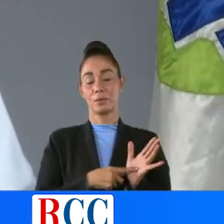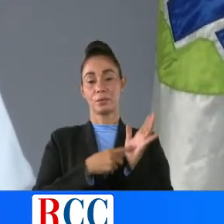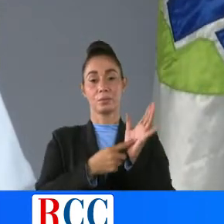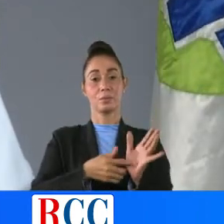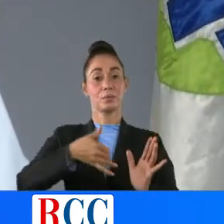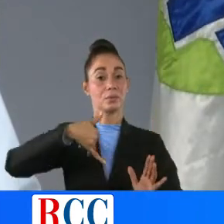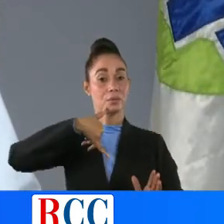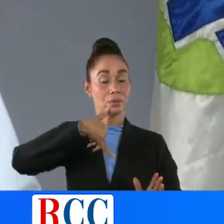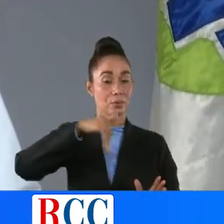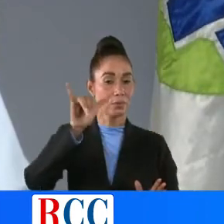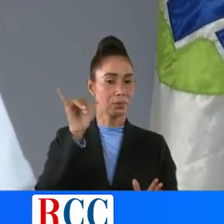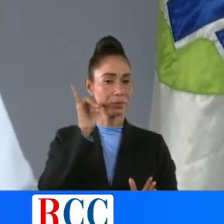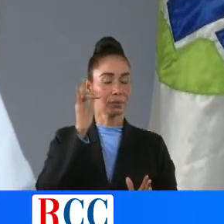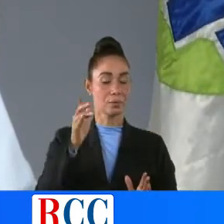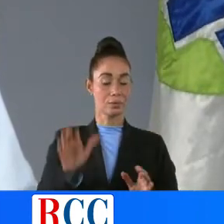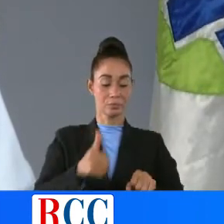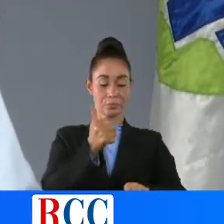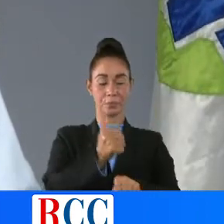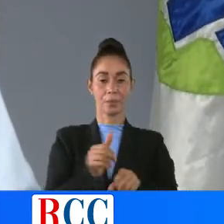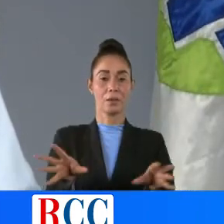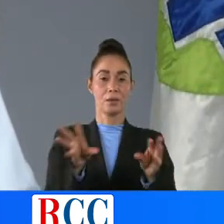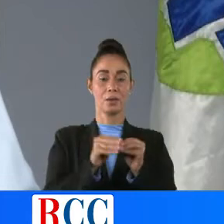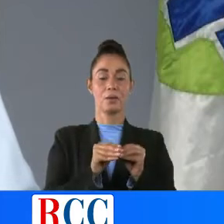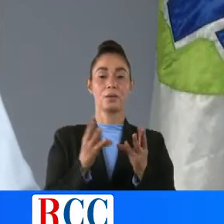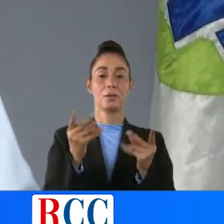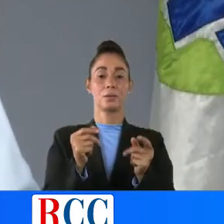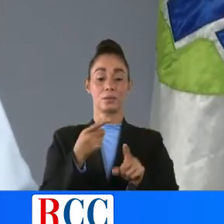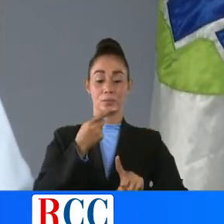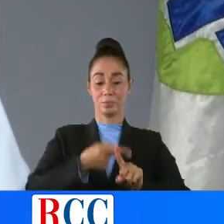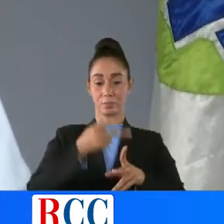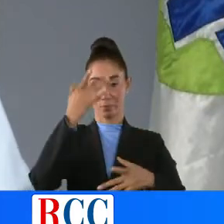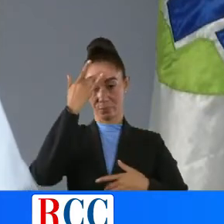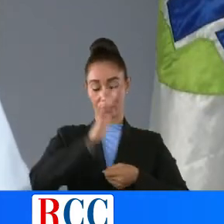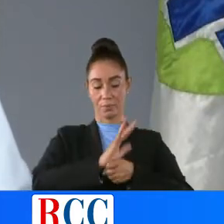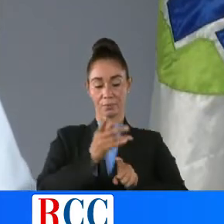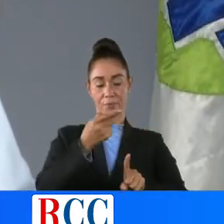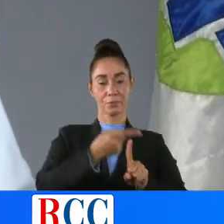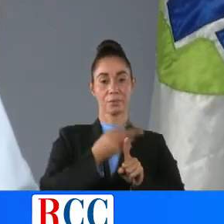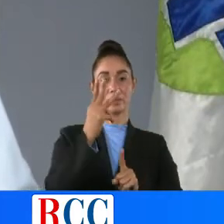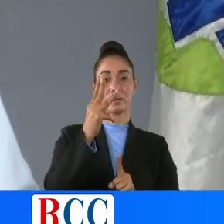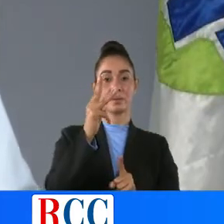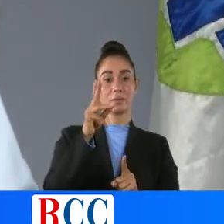día de ayer establecía un total de casos confirmados de